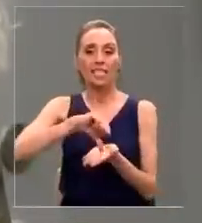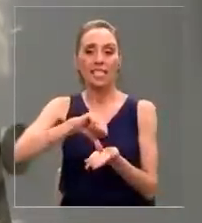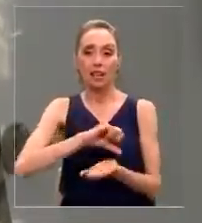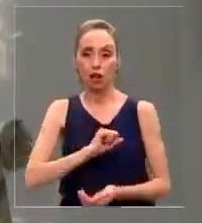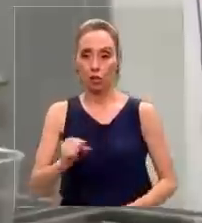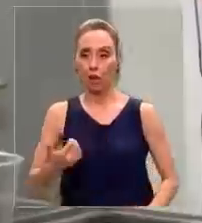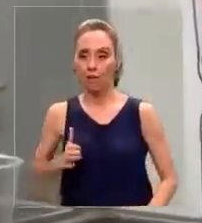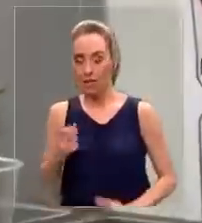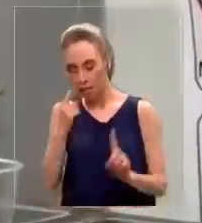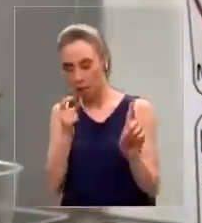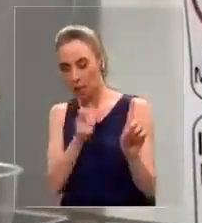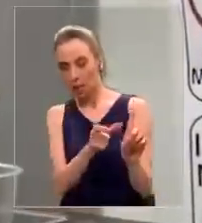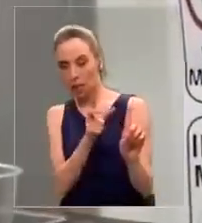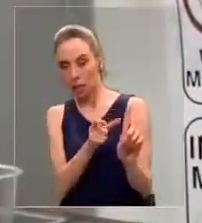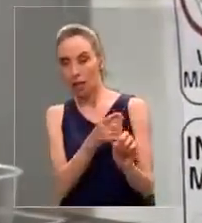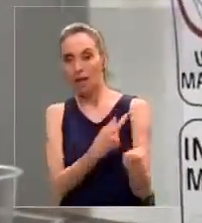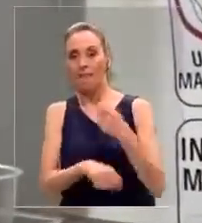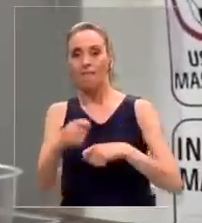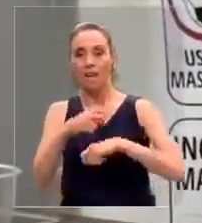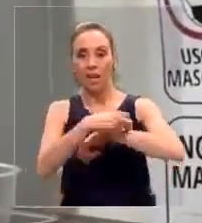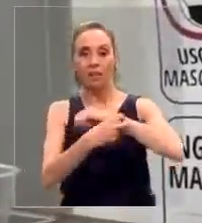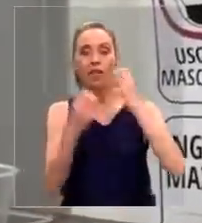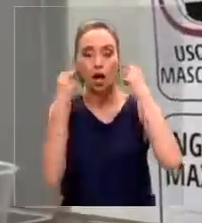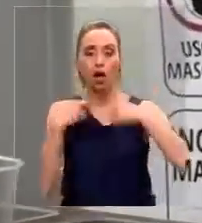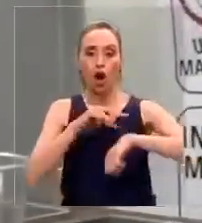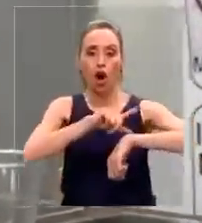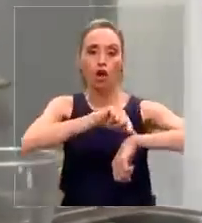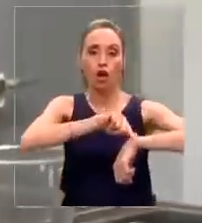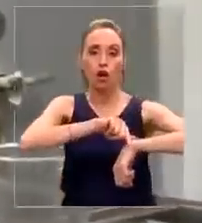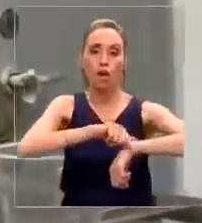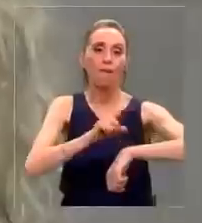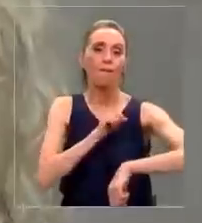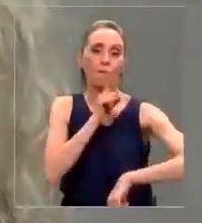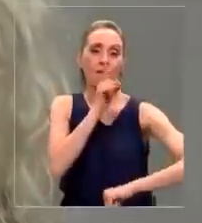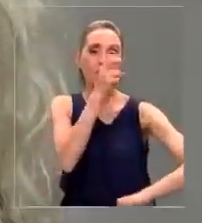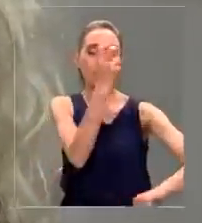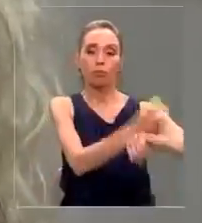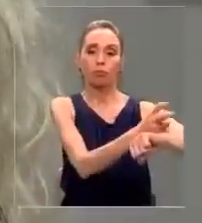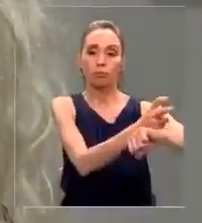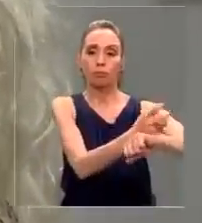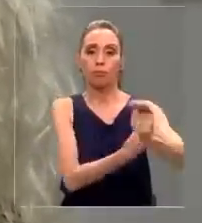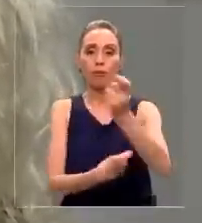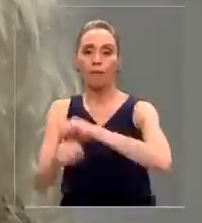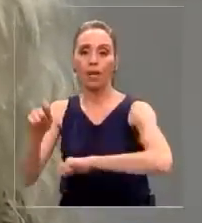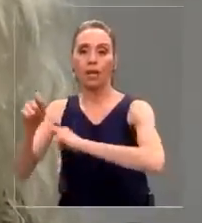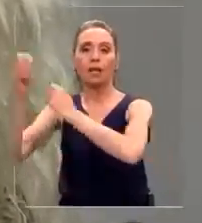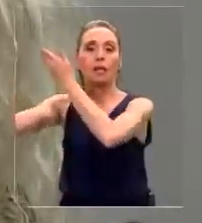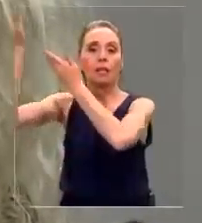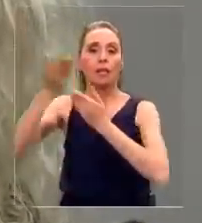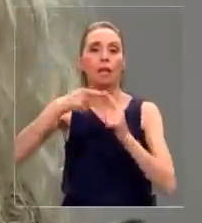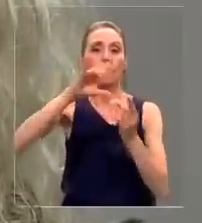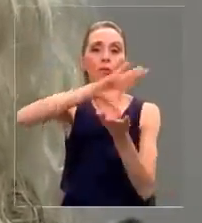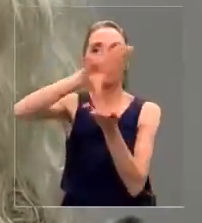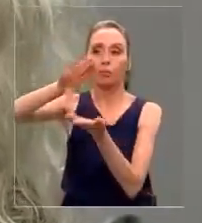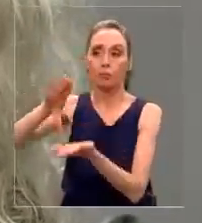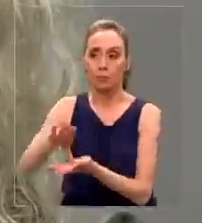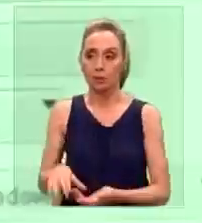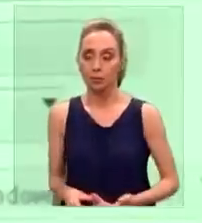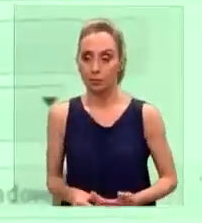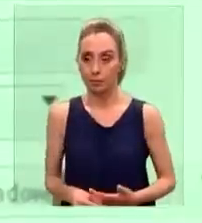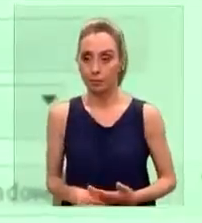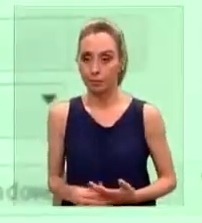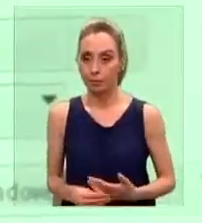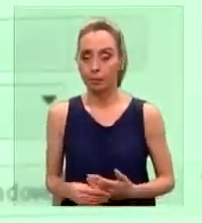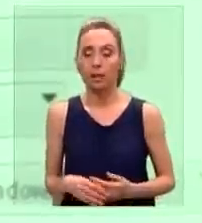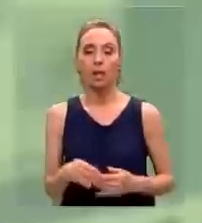la Policía de Investigaciones, vendería joyas y relojes robados de alta gama, en su mayoría provenientes del extranjero. En